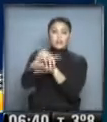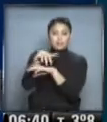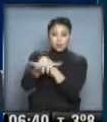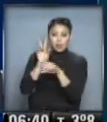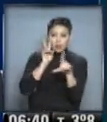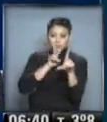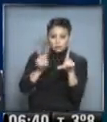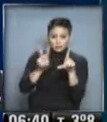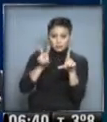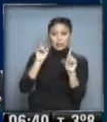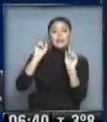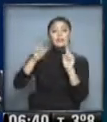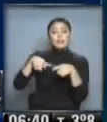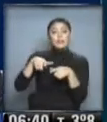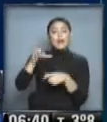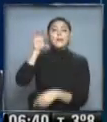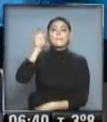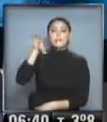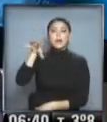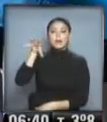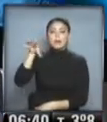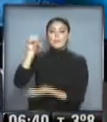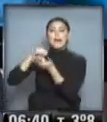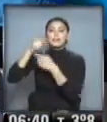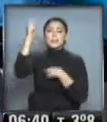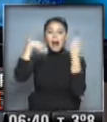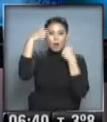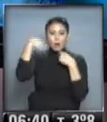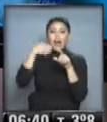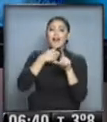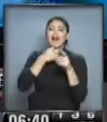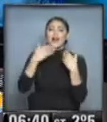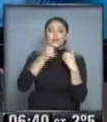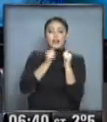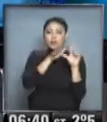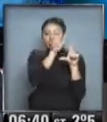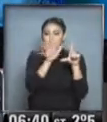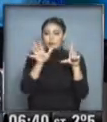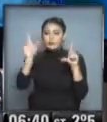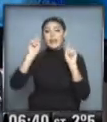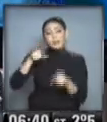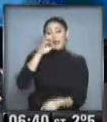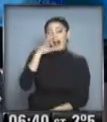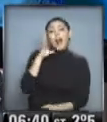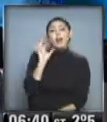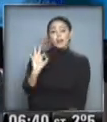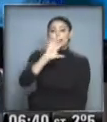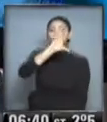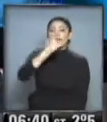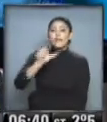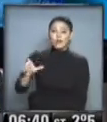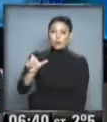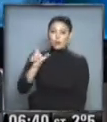sector este de la República del Paraguay. También algo ahí en el este de Chaco, Formosa. Alta presión atmosférica en la